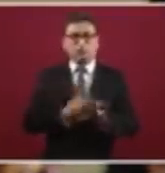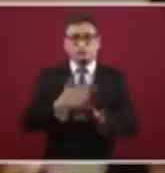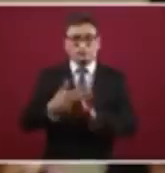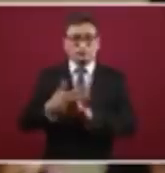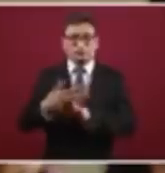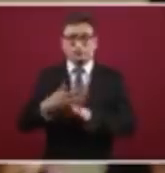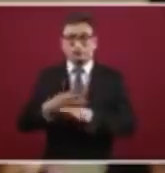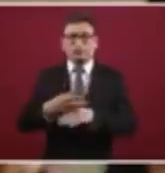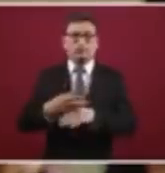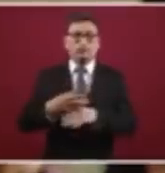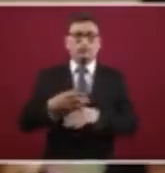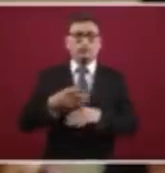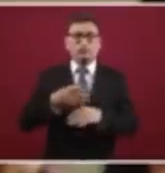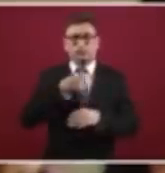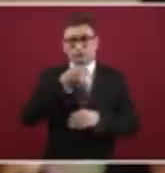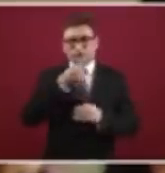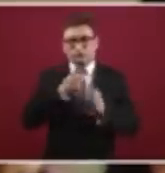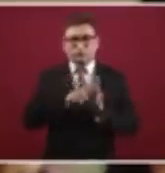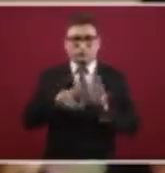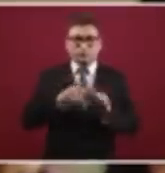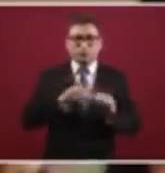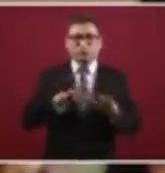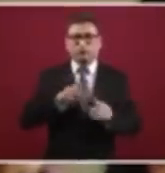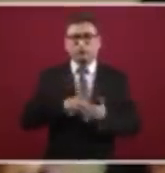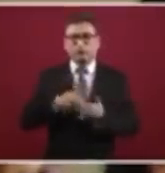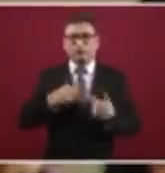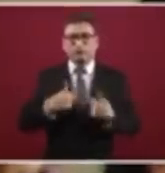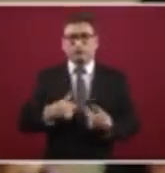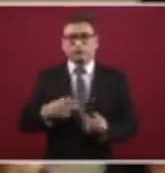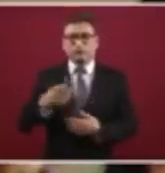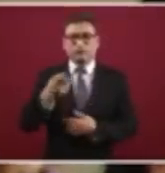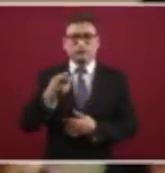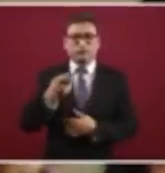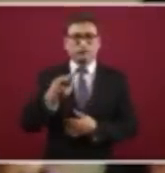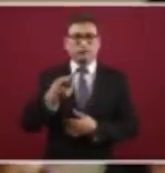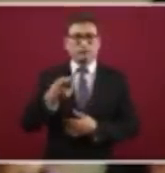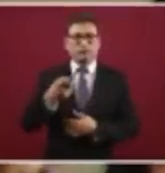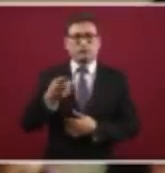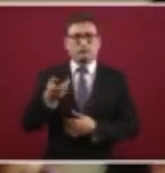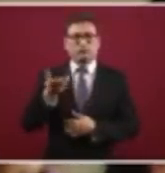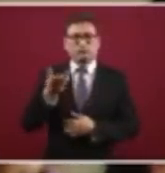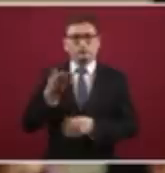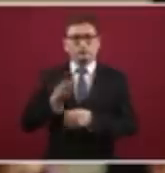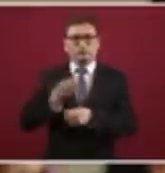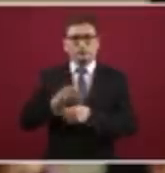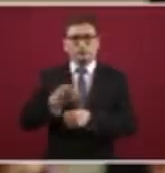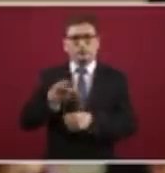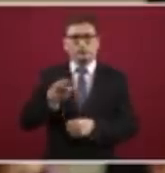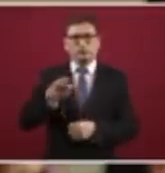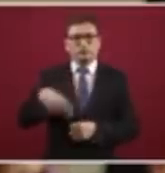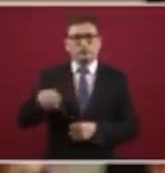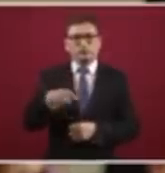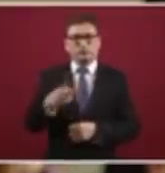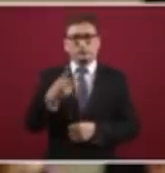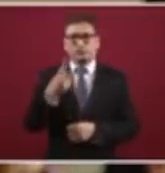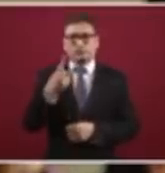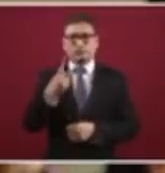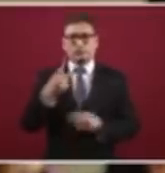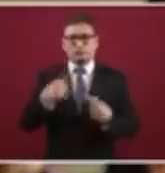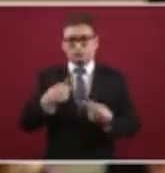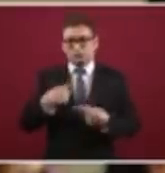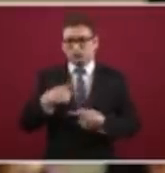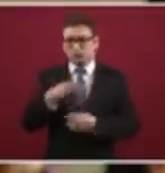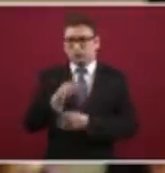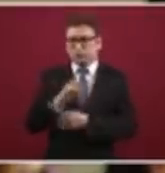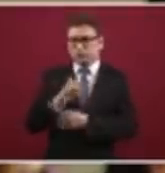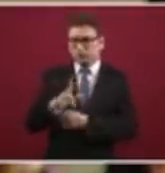horas de libertad de expresión y derechos humanos defensores este tiene dos elementos nada más de fiscales